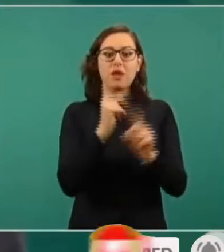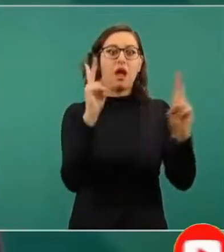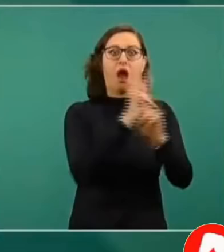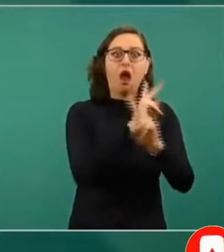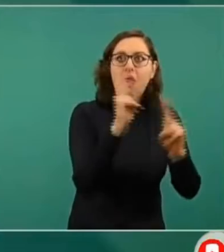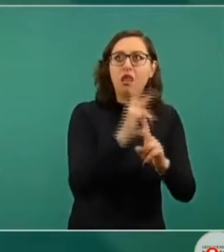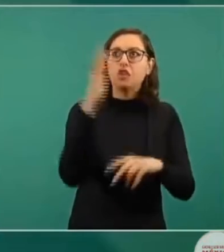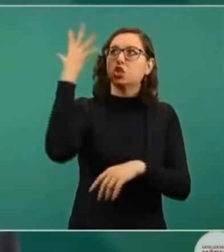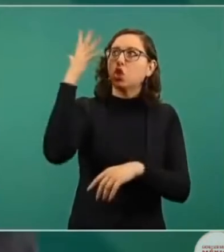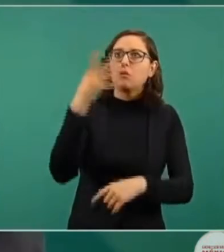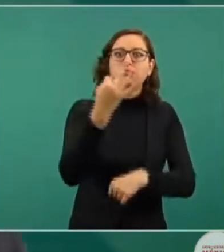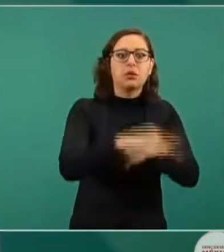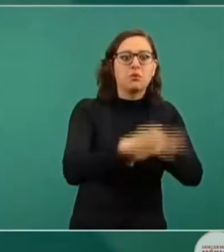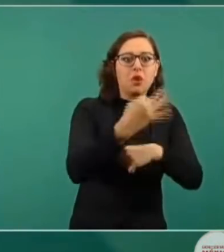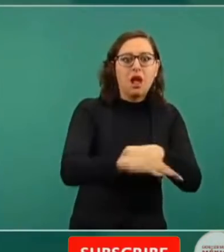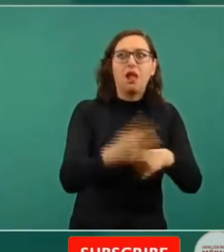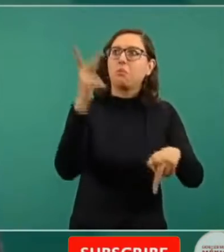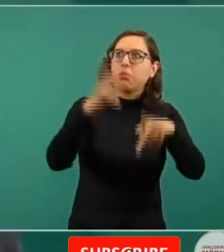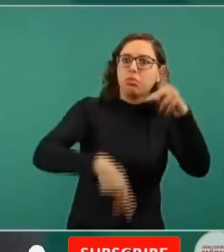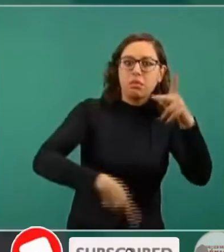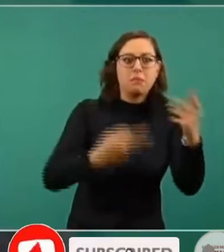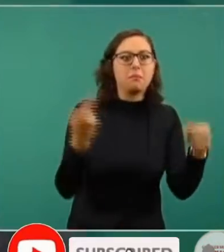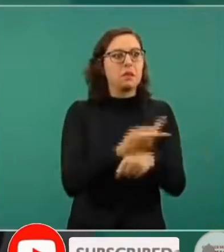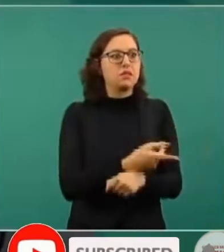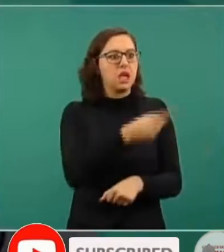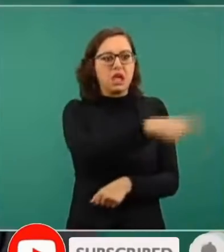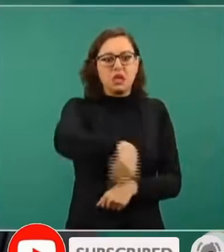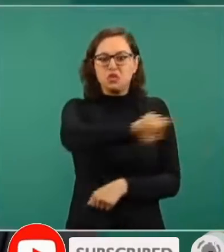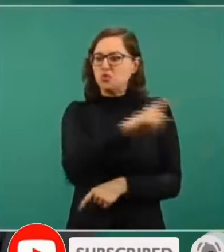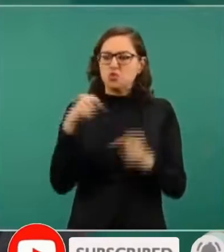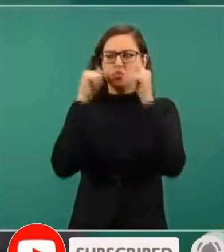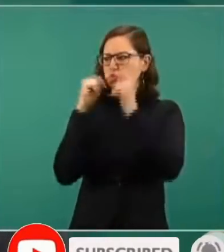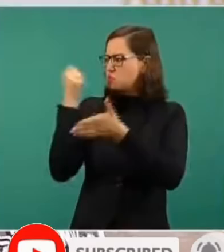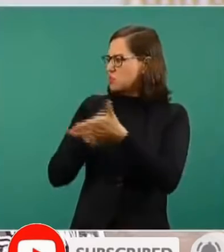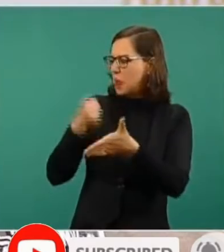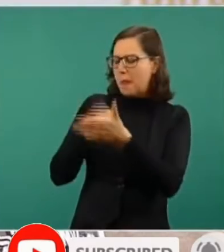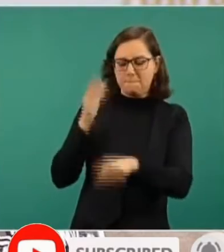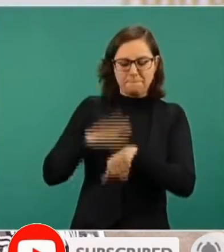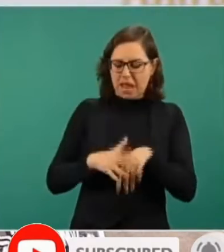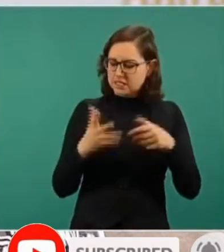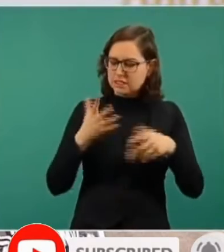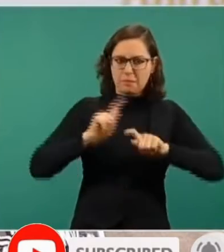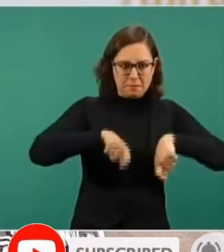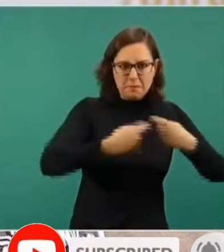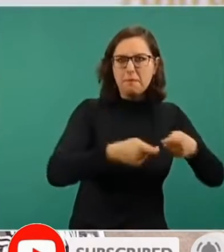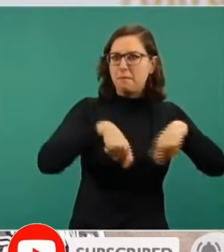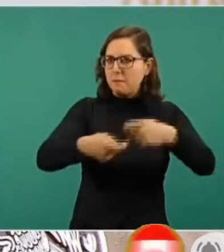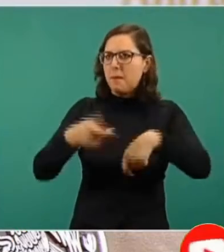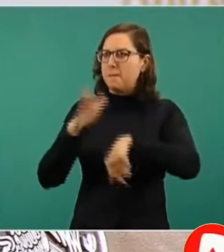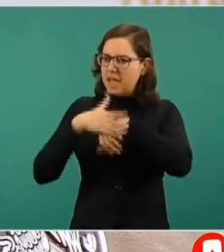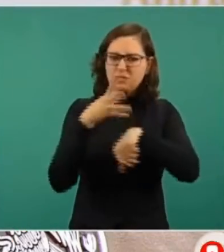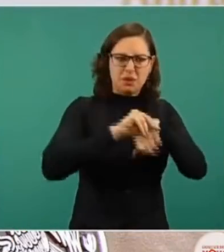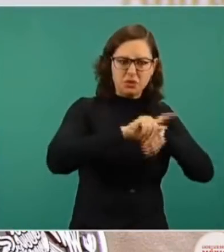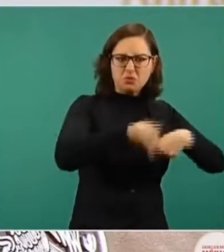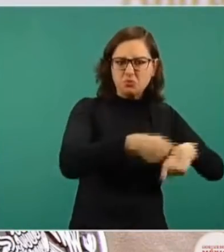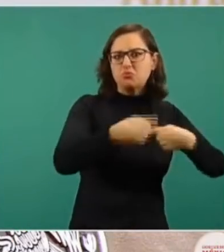correspondan a ninguna planeación, significan un riesgo para el país. La exigencia es que se amplíe la red para que ellos puedan